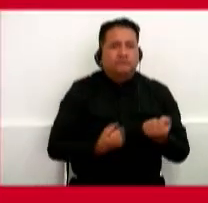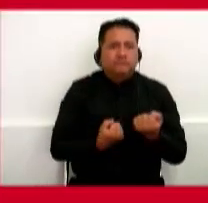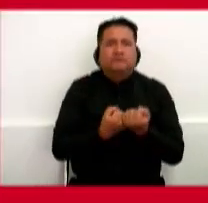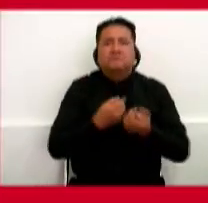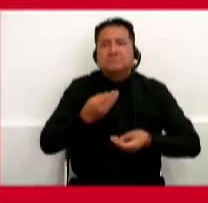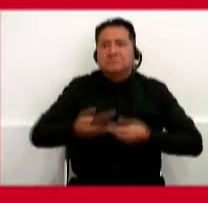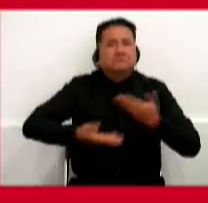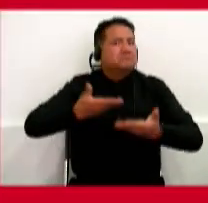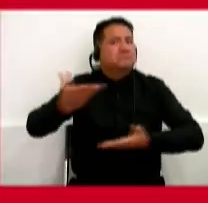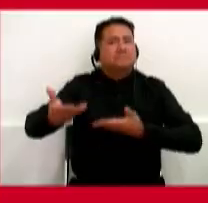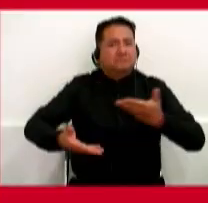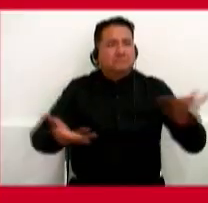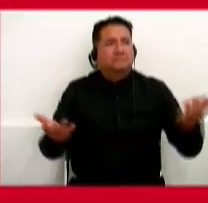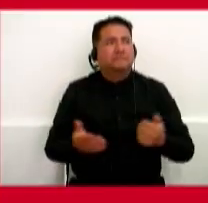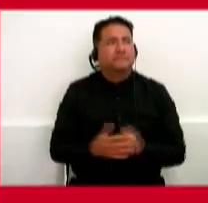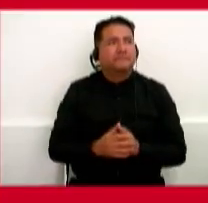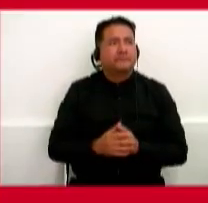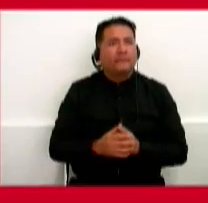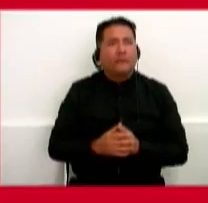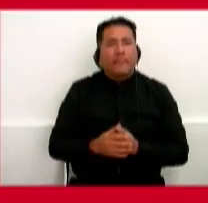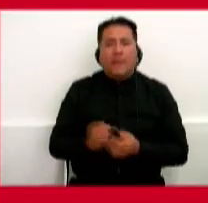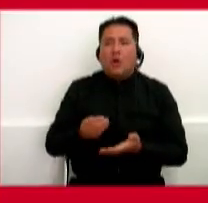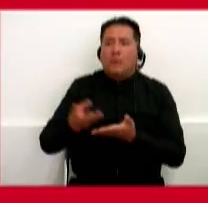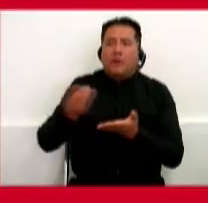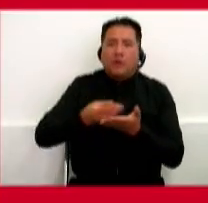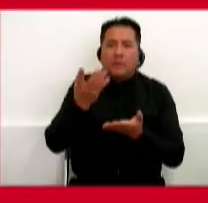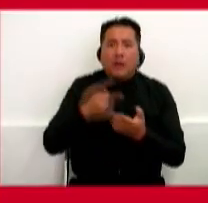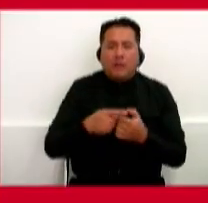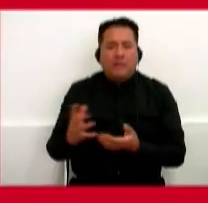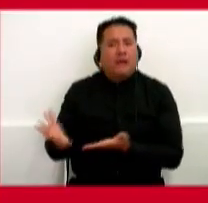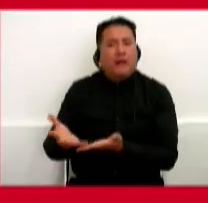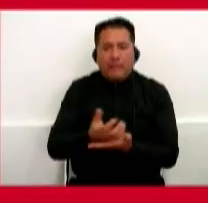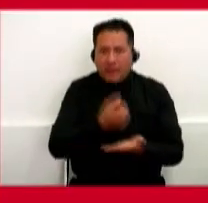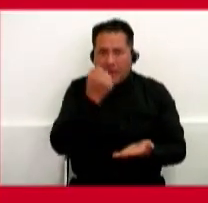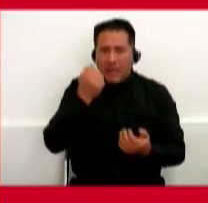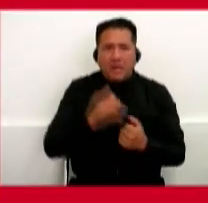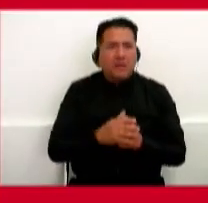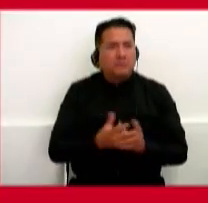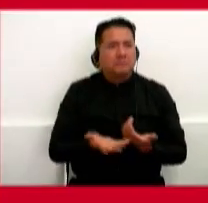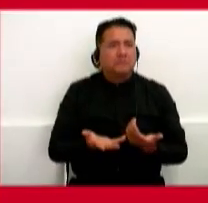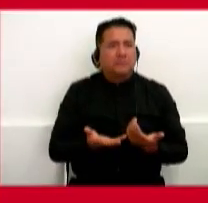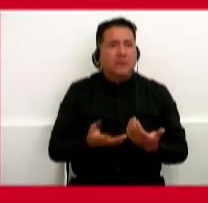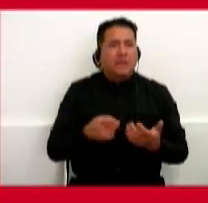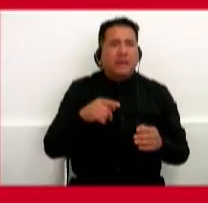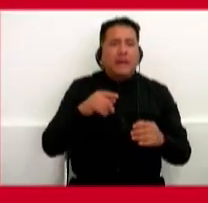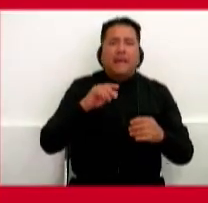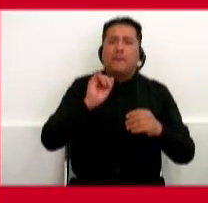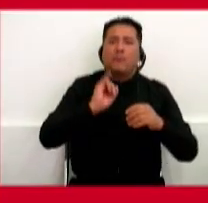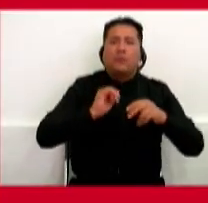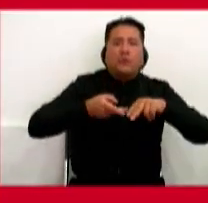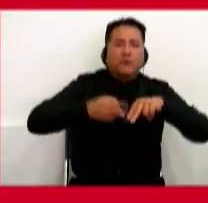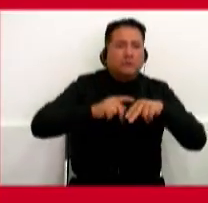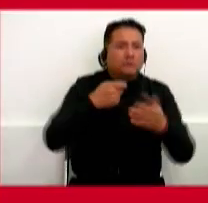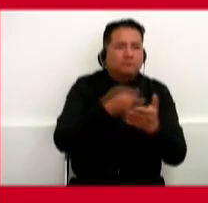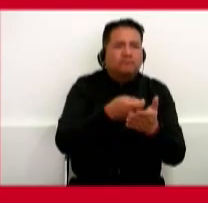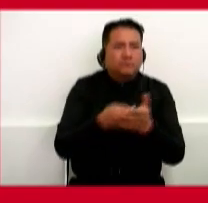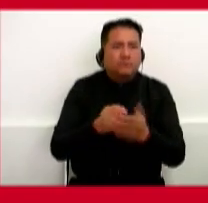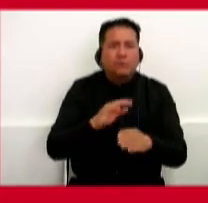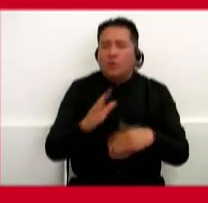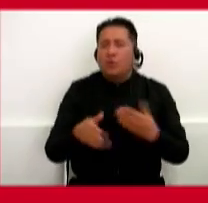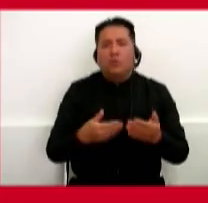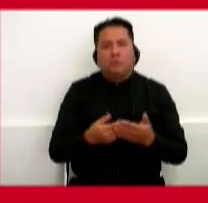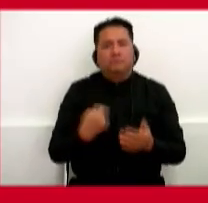en ganancias compartidas, en canon minero, en regalías, en proyectos de inversión social. Pero lo que más